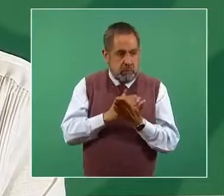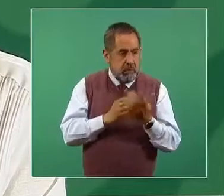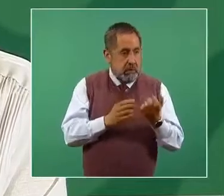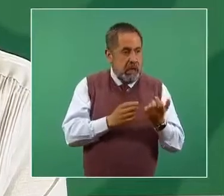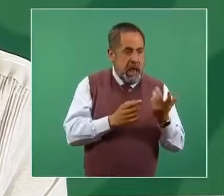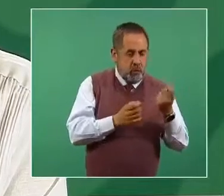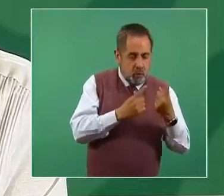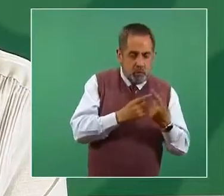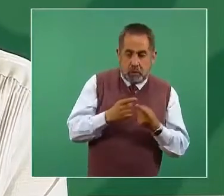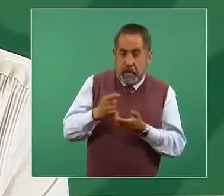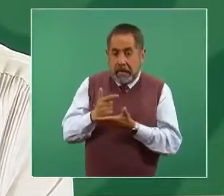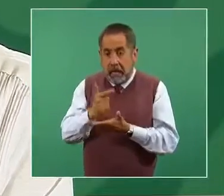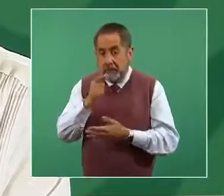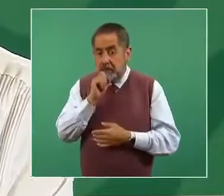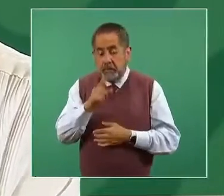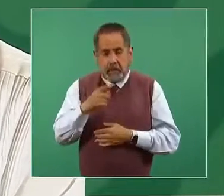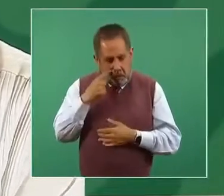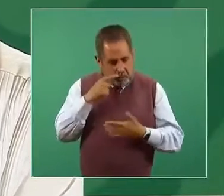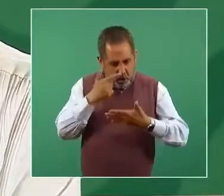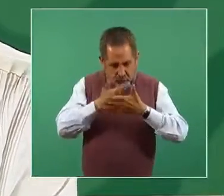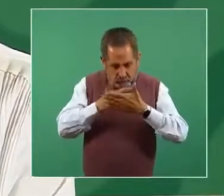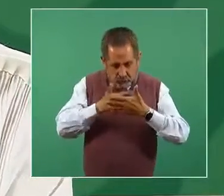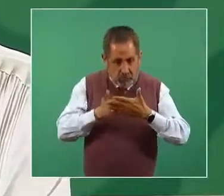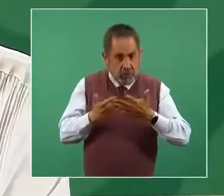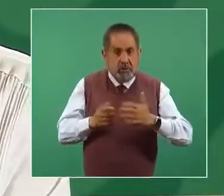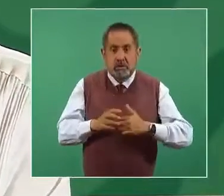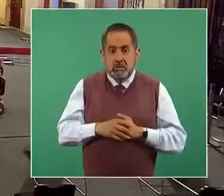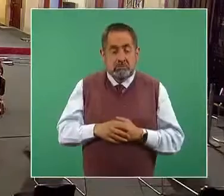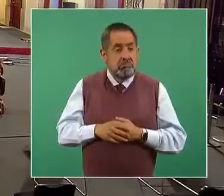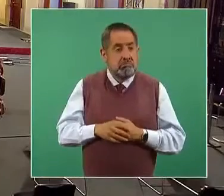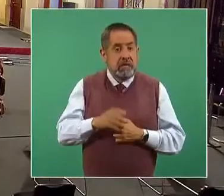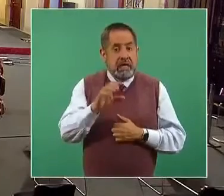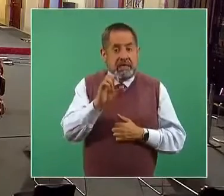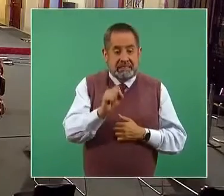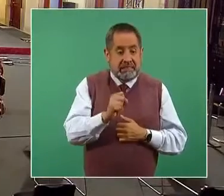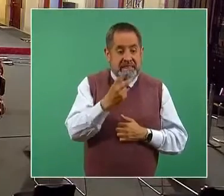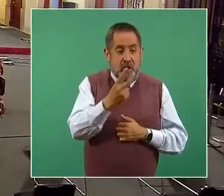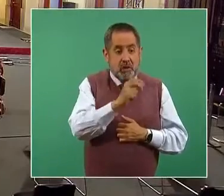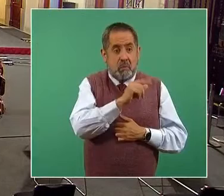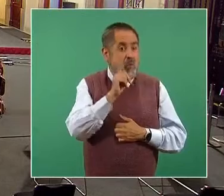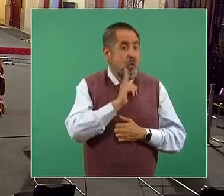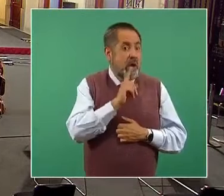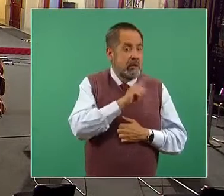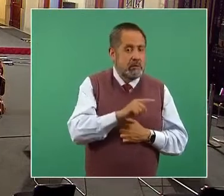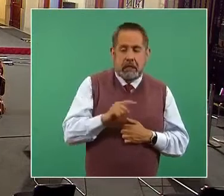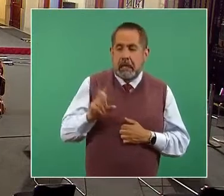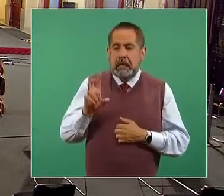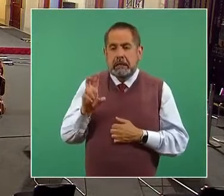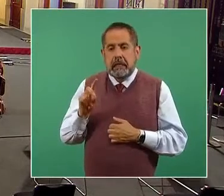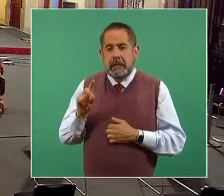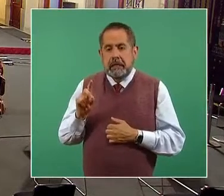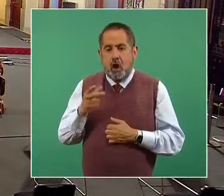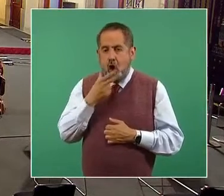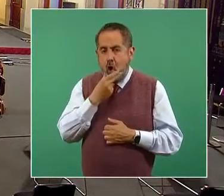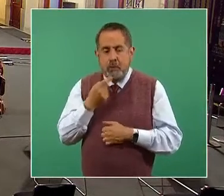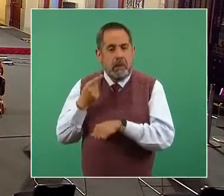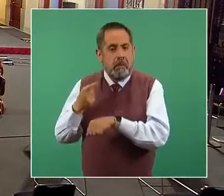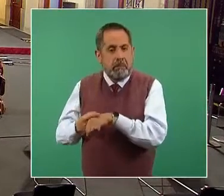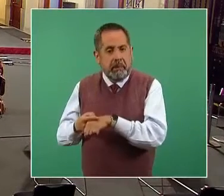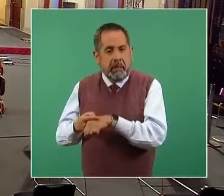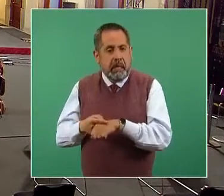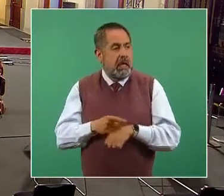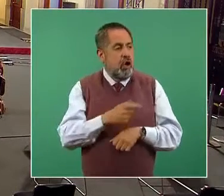graves. Tenemos, estoy viendo aquí la diapositiva, 62 en el caso de las mujeres y 30 en el caso de